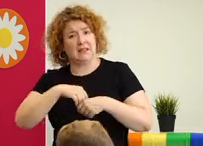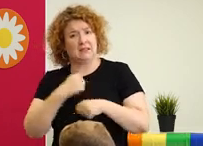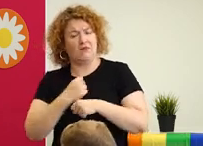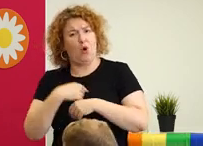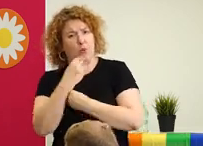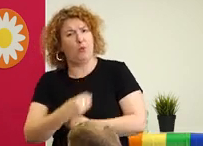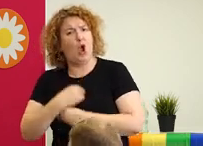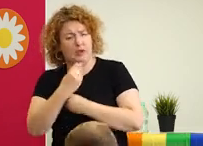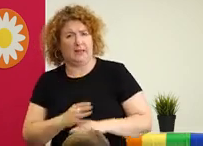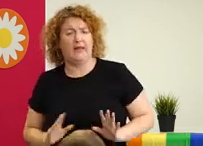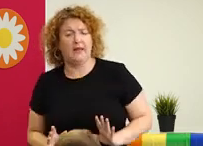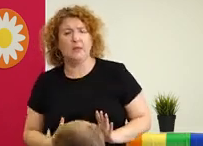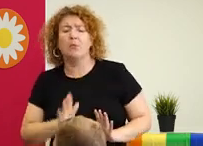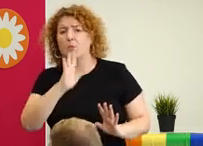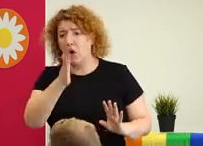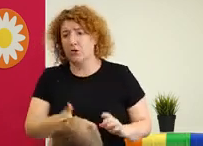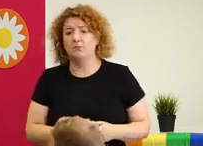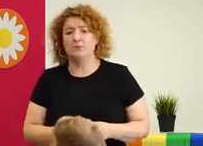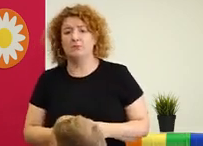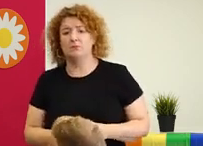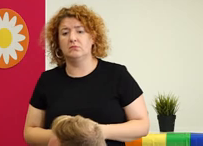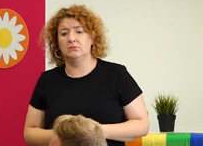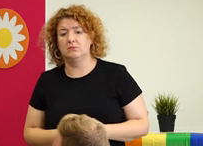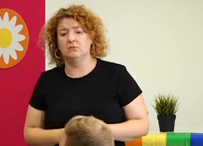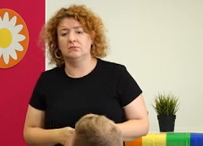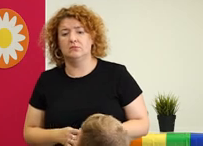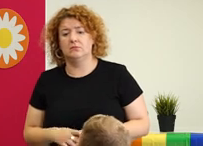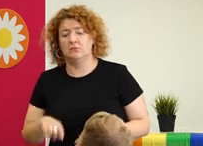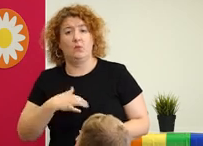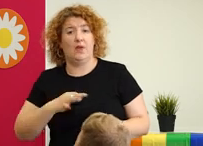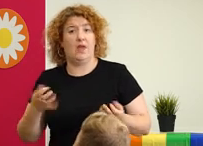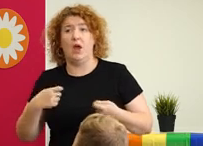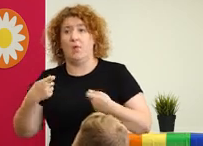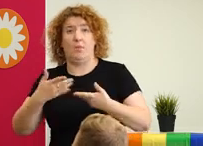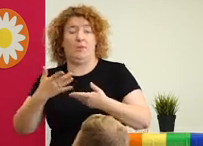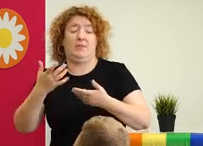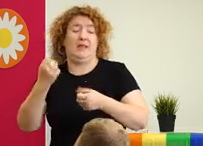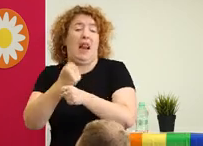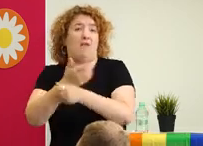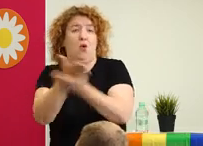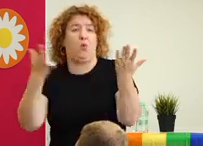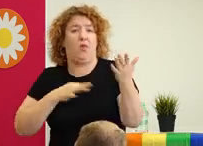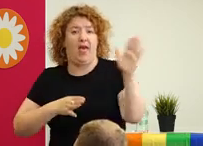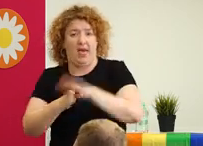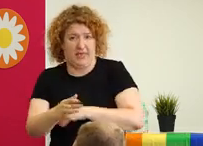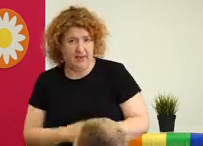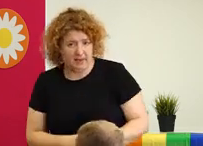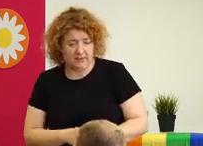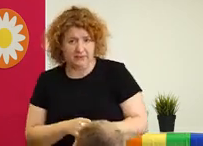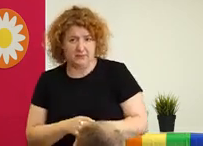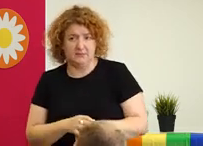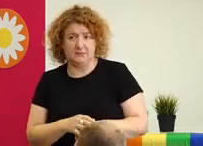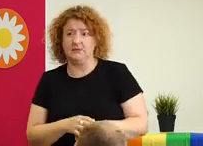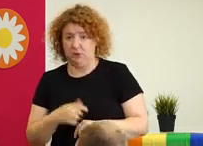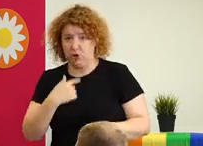trabajo. Porque ¿sabe qué significa eso? Que tuviéramos el acceso del mercado laboral abierto. Primero hay que abrir el mercado laboral. Y